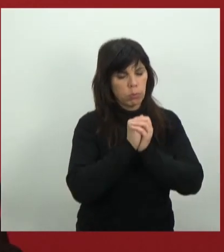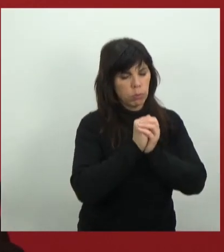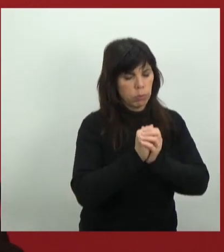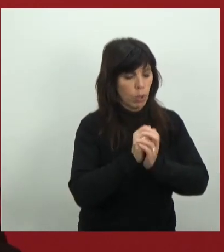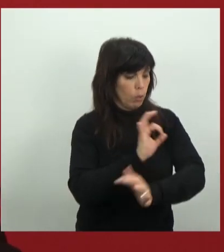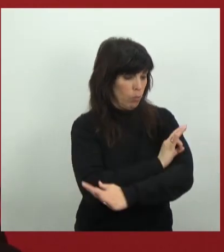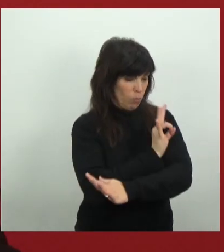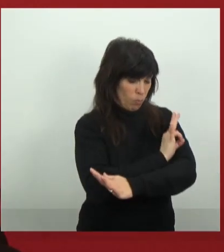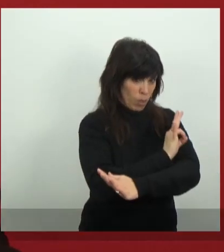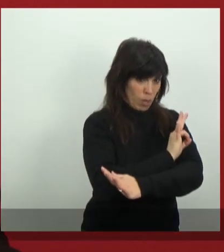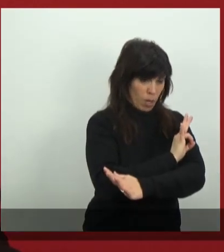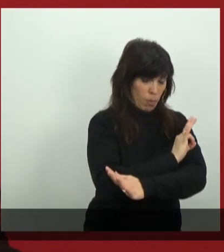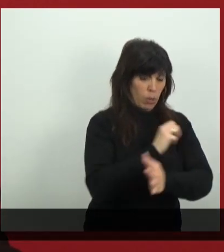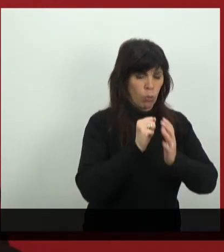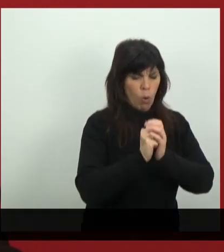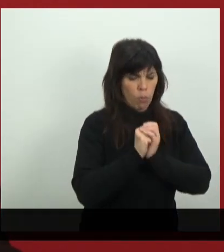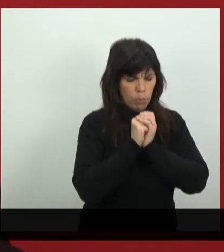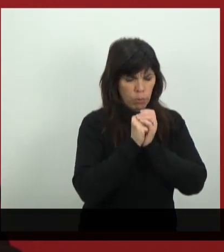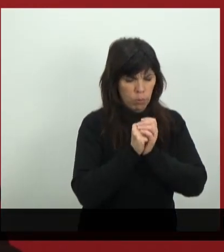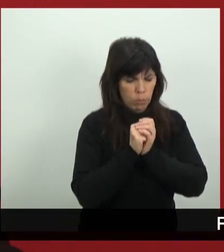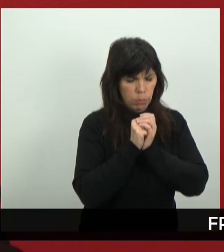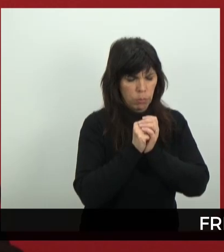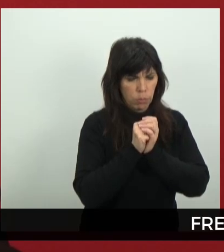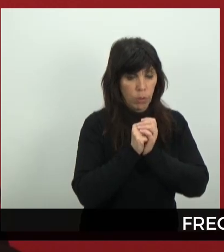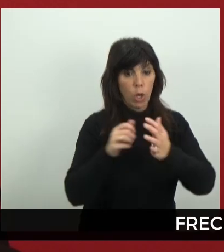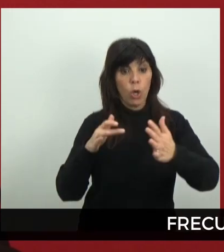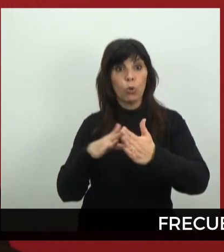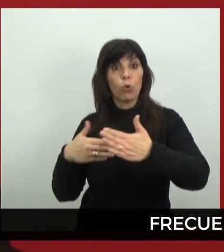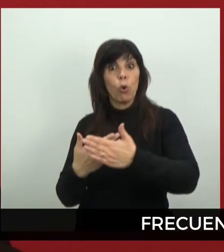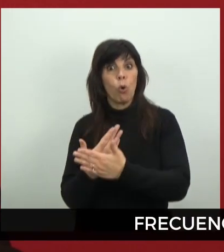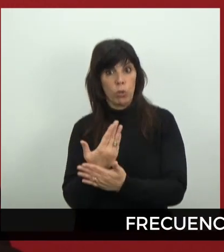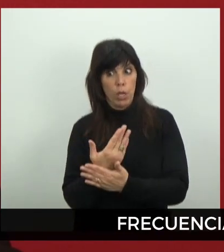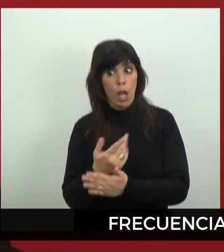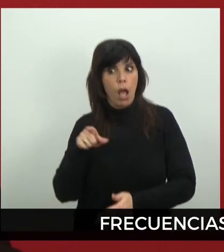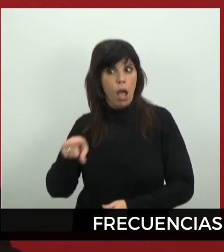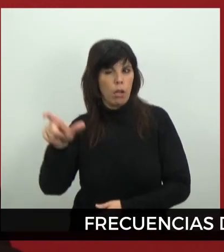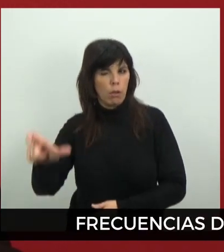levantaba y me levanto a orar por la persona. Y un día esa persona